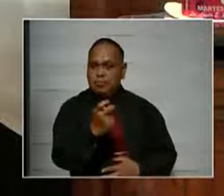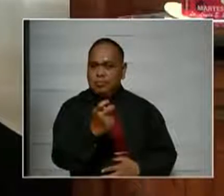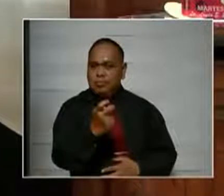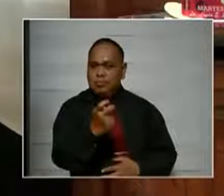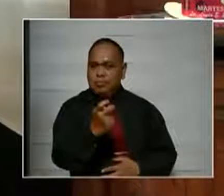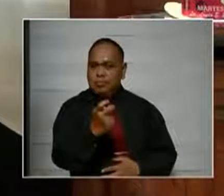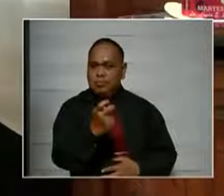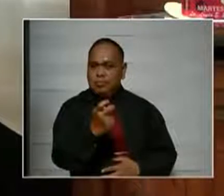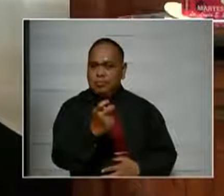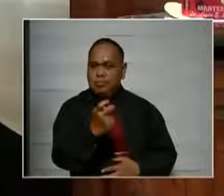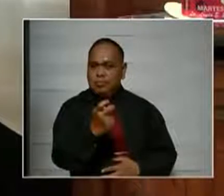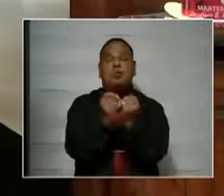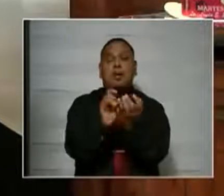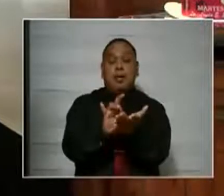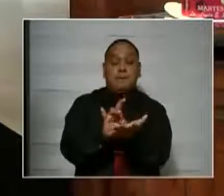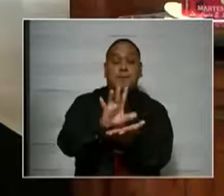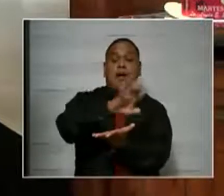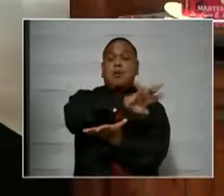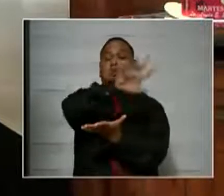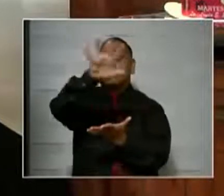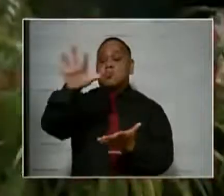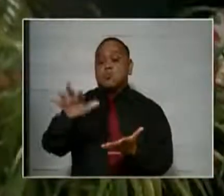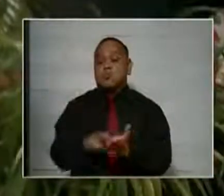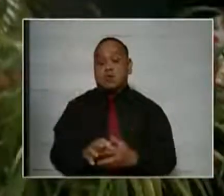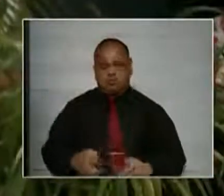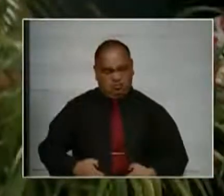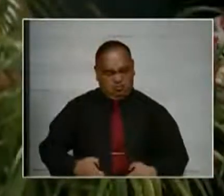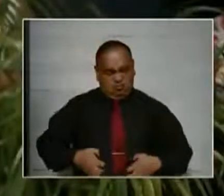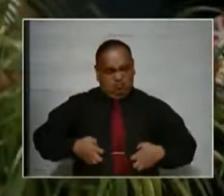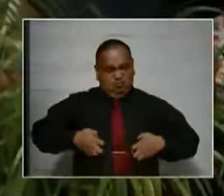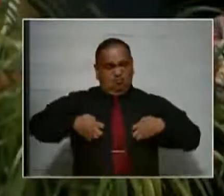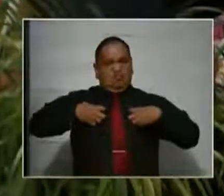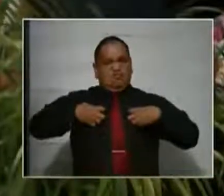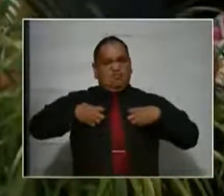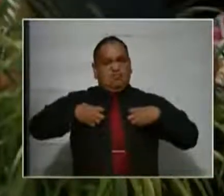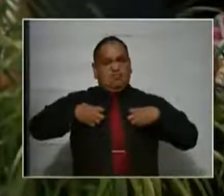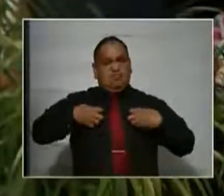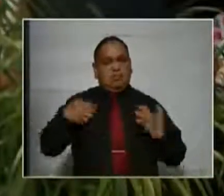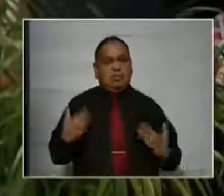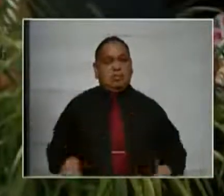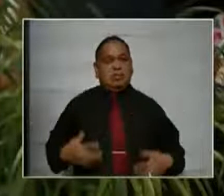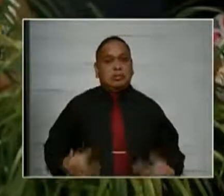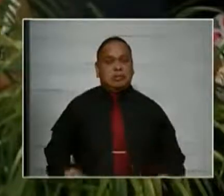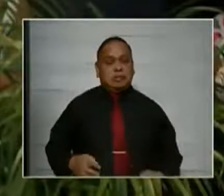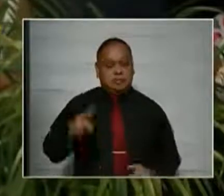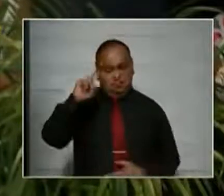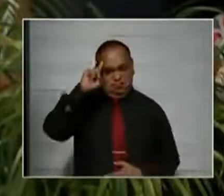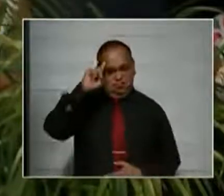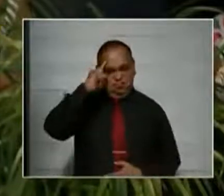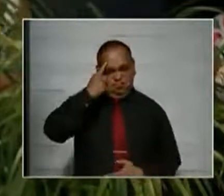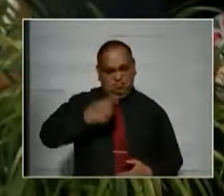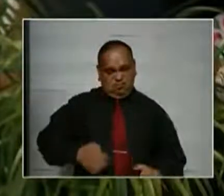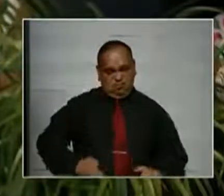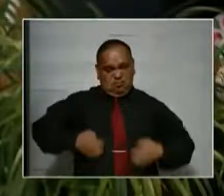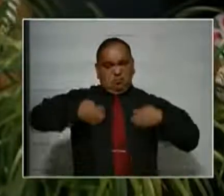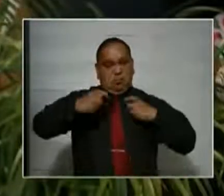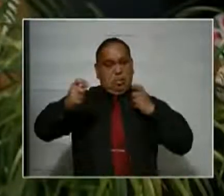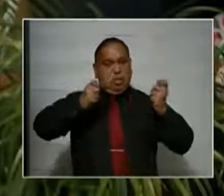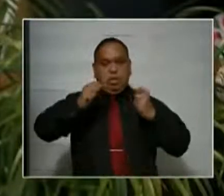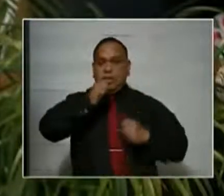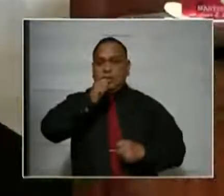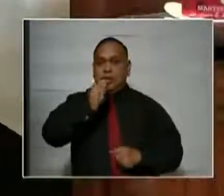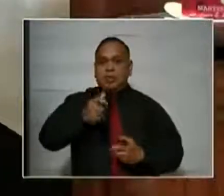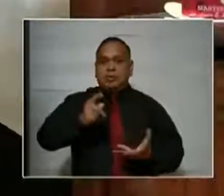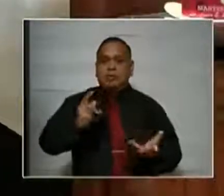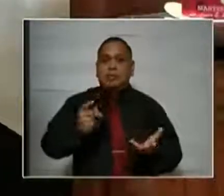otro una una cuarentona como dicen en la Colonia se enoja no se controla y y llama porque se hacen